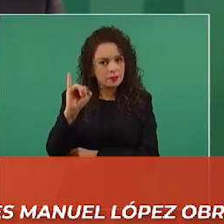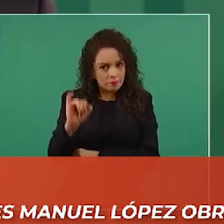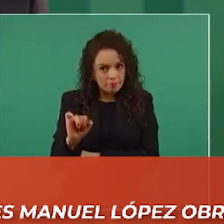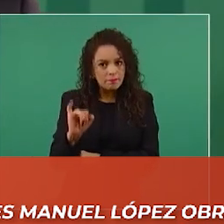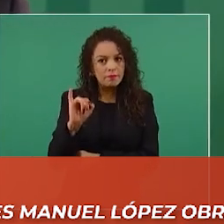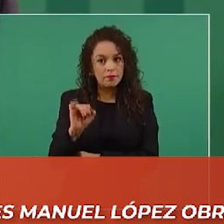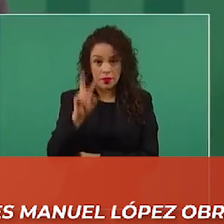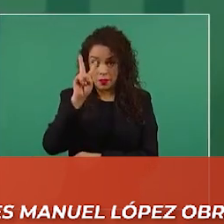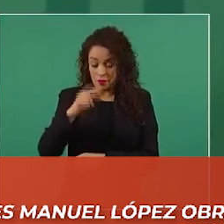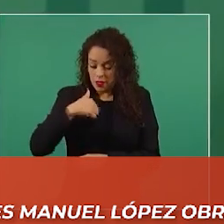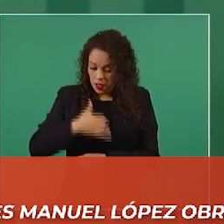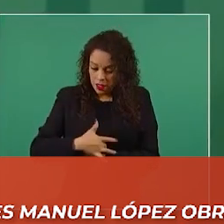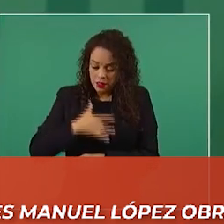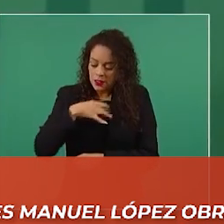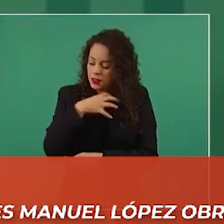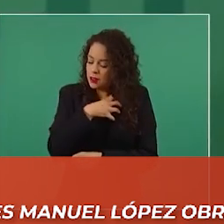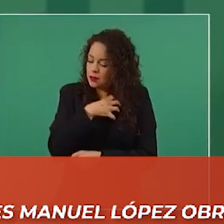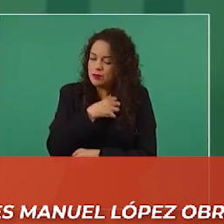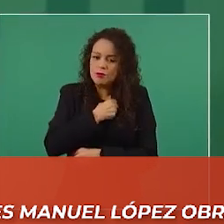Y